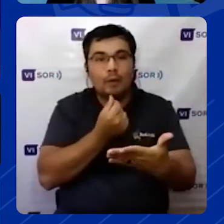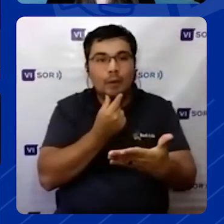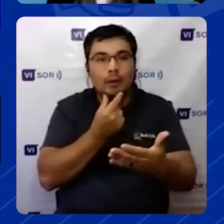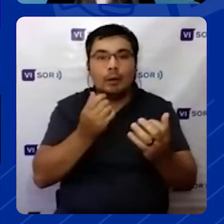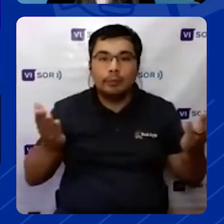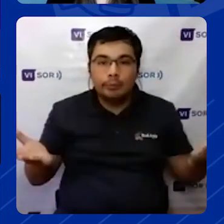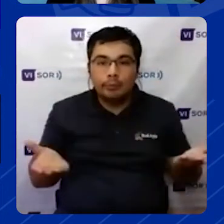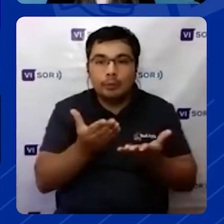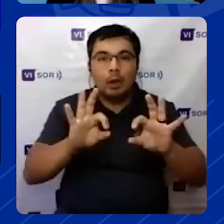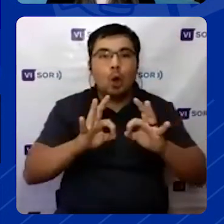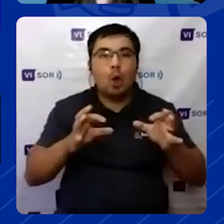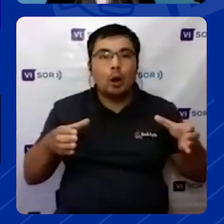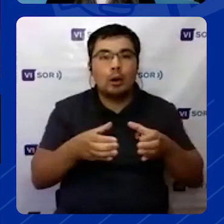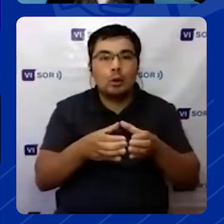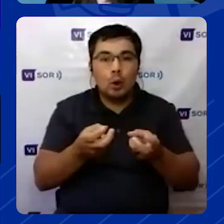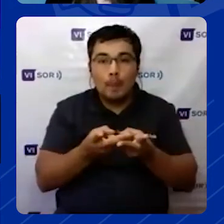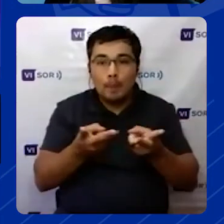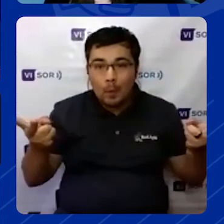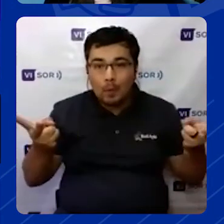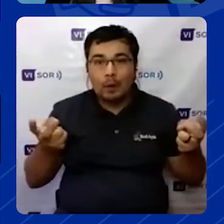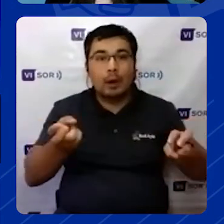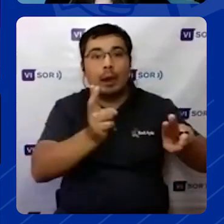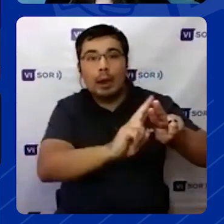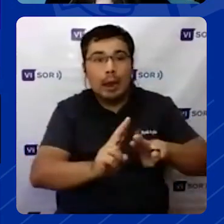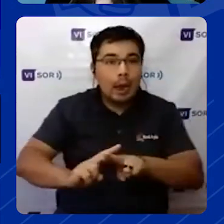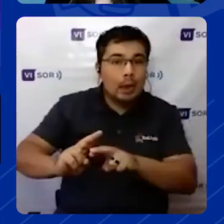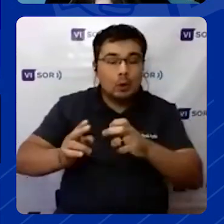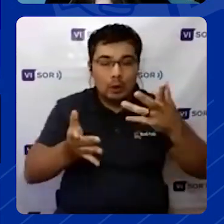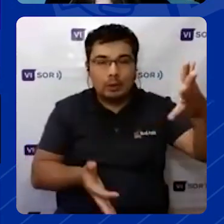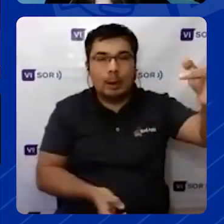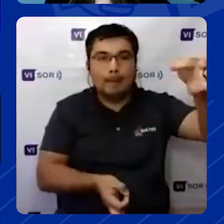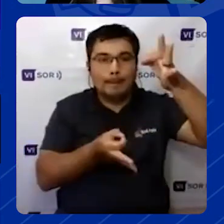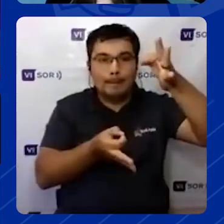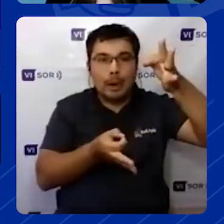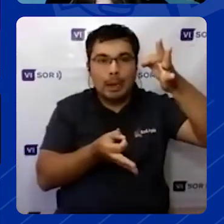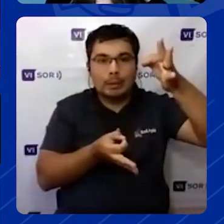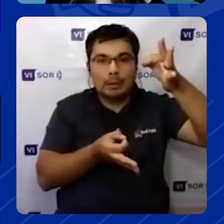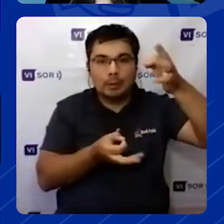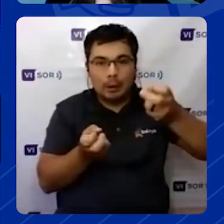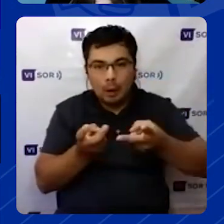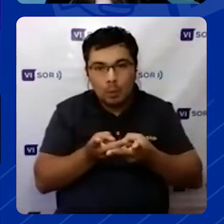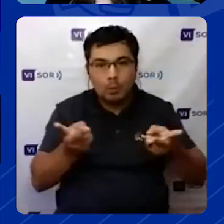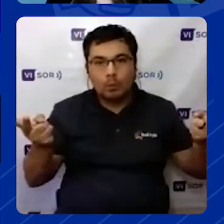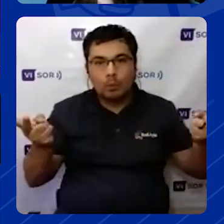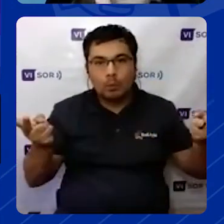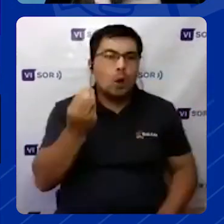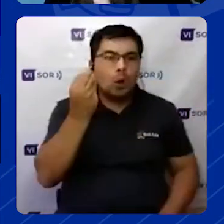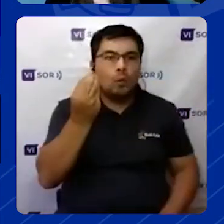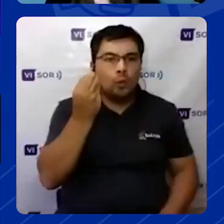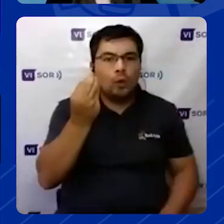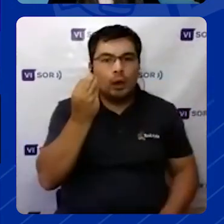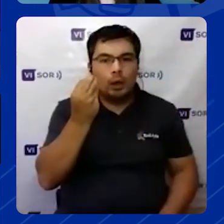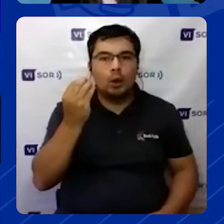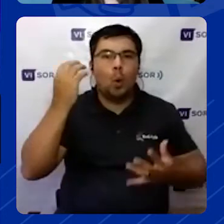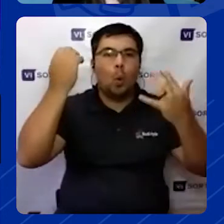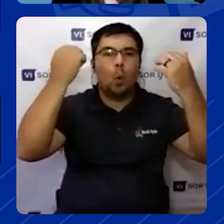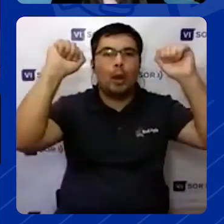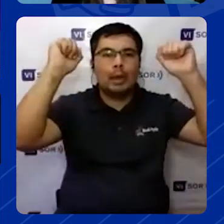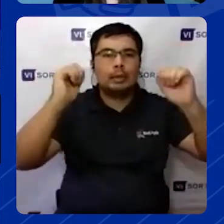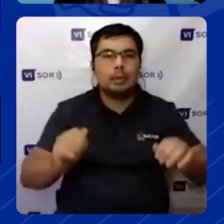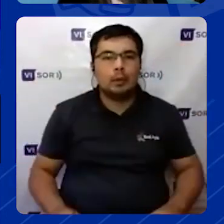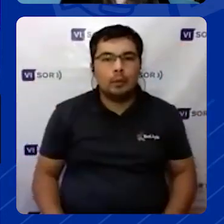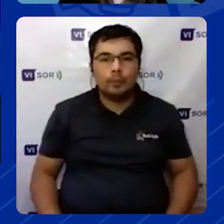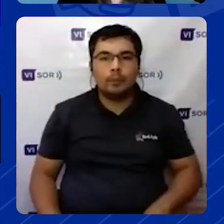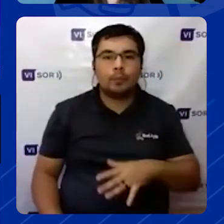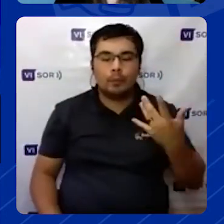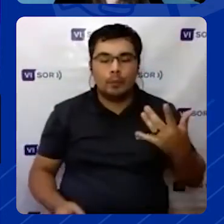que ha publicado esas plazas, ¿no? Y claro, pues lógicamente ha sido un éxito y nos felicitamos además de que las administraciones